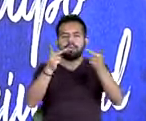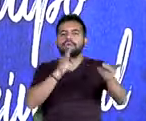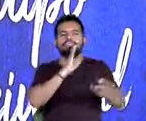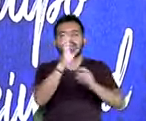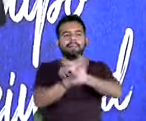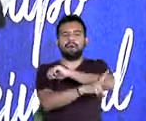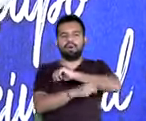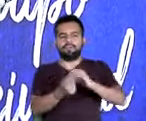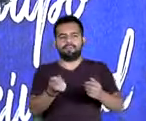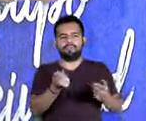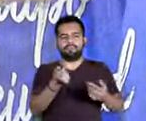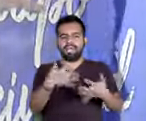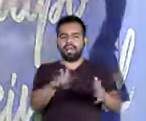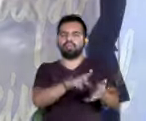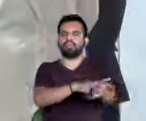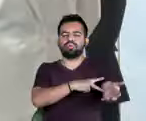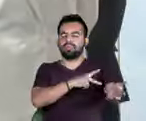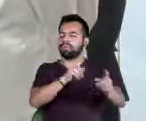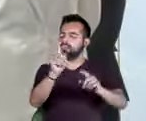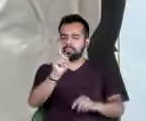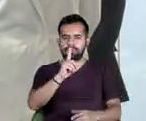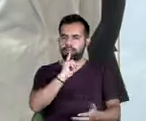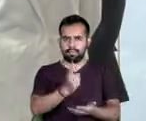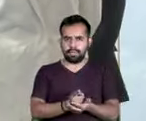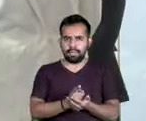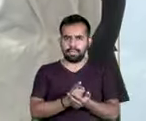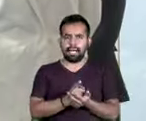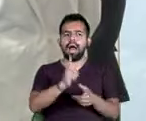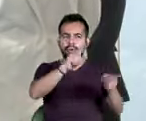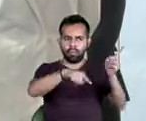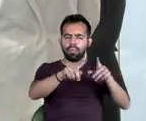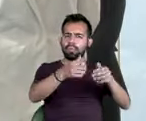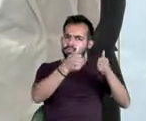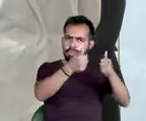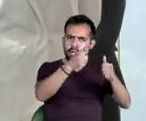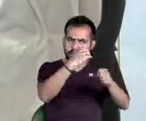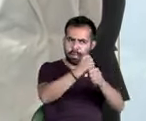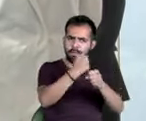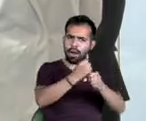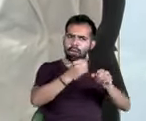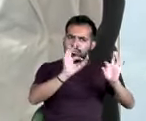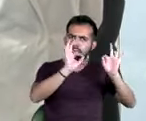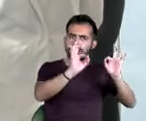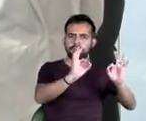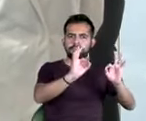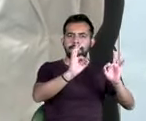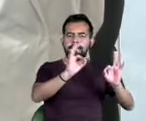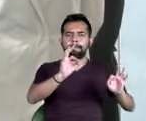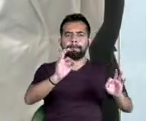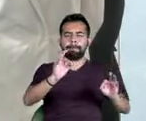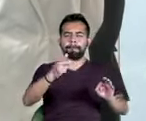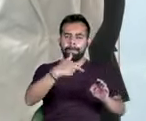importantes. Y aquí permítame terminar esta pregunta al menos con este tema. ¿Queremos un funcionario público